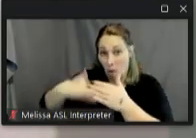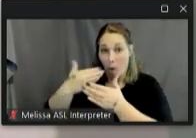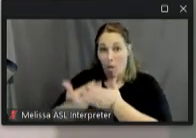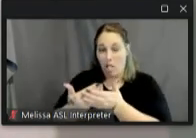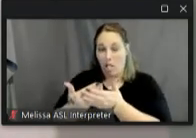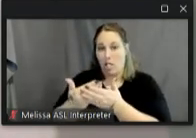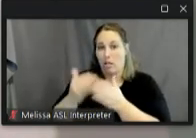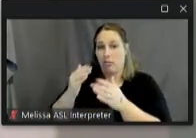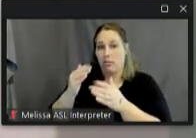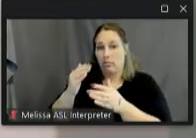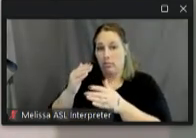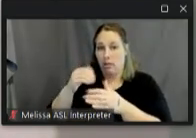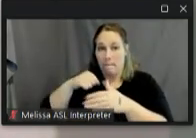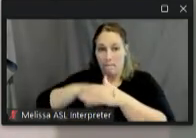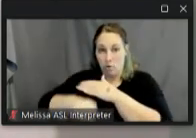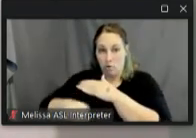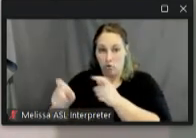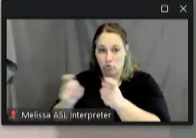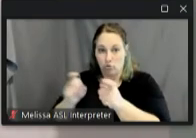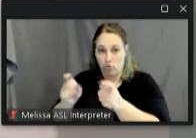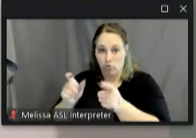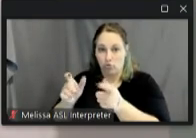principalmente de métodos de larga duración,